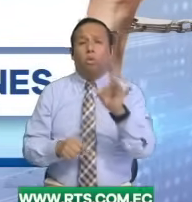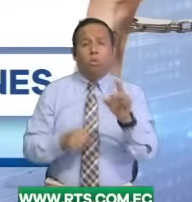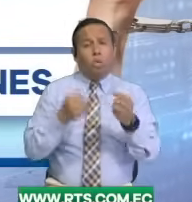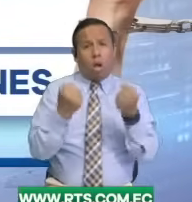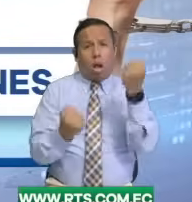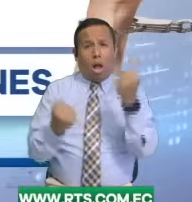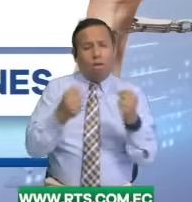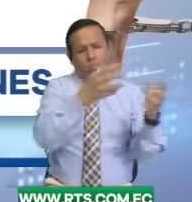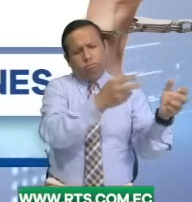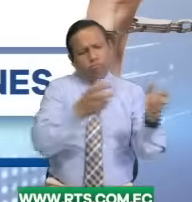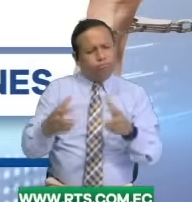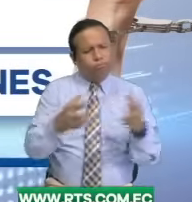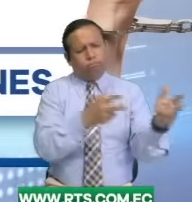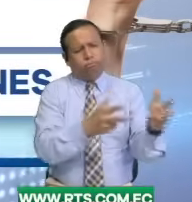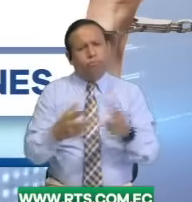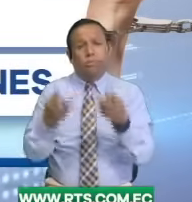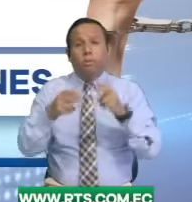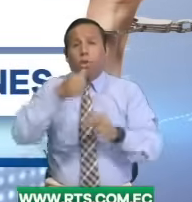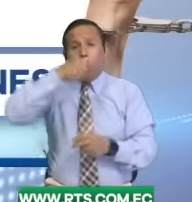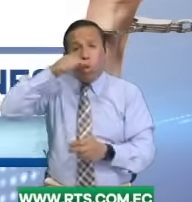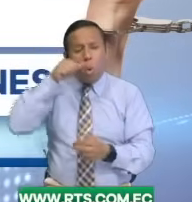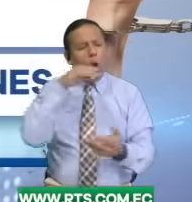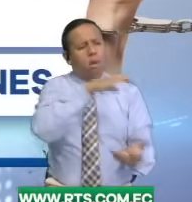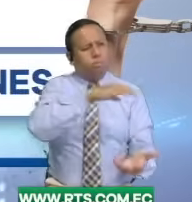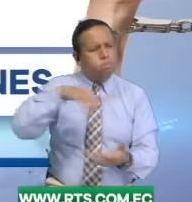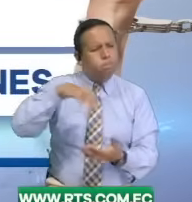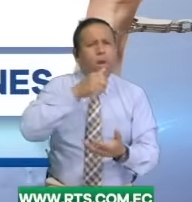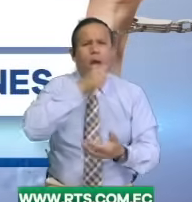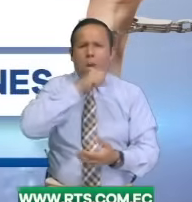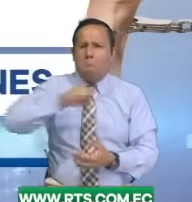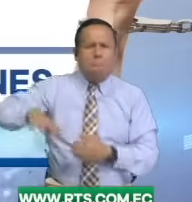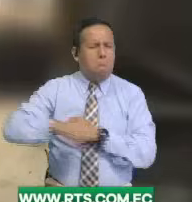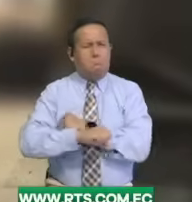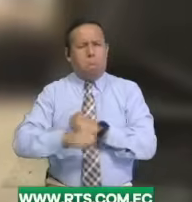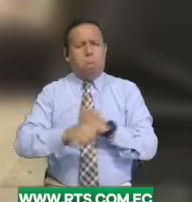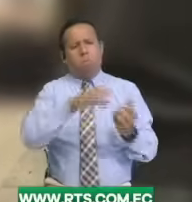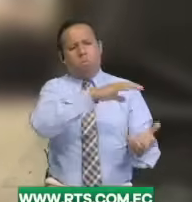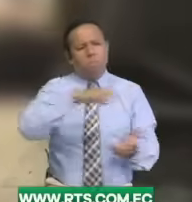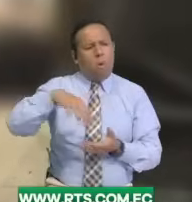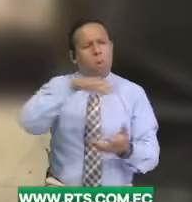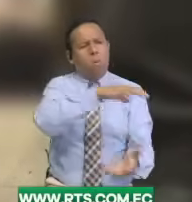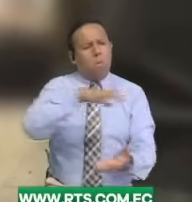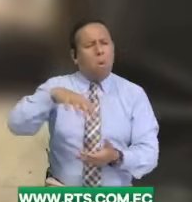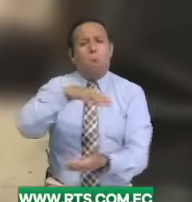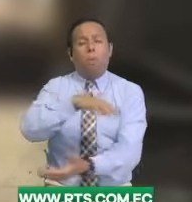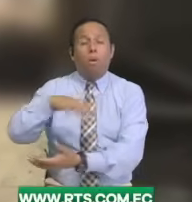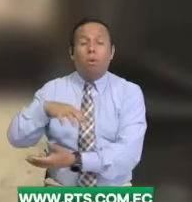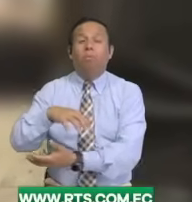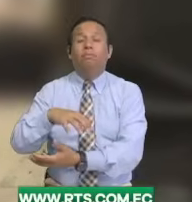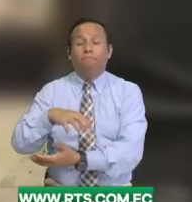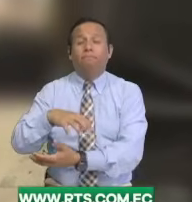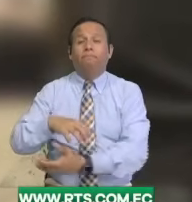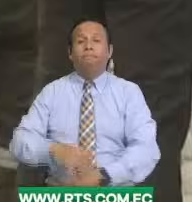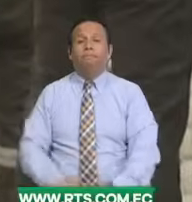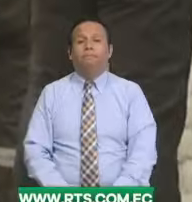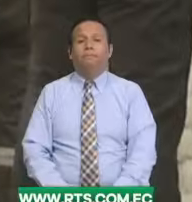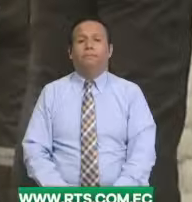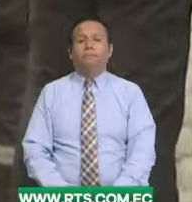recuperados, asimismo como el decomiso de droga, explosivos y municiones. Informó Amy Moreno.